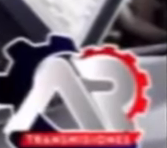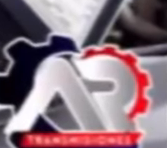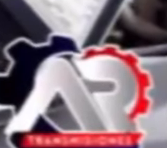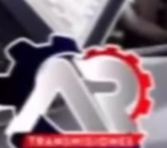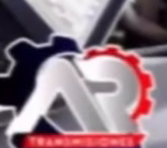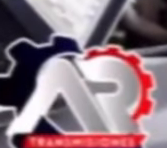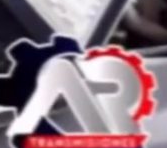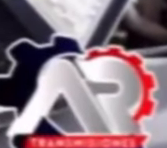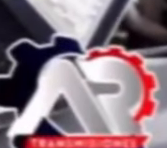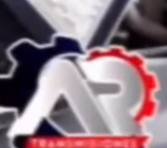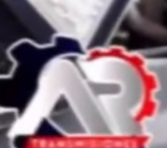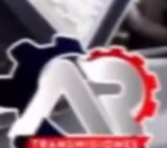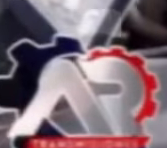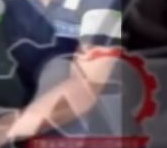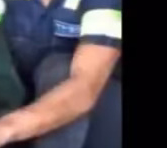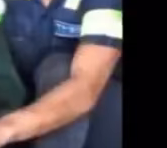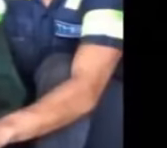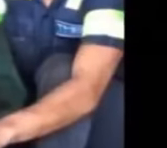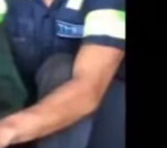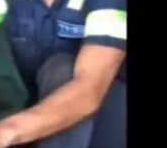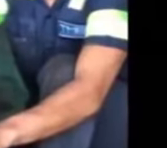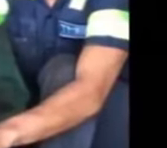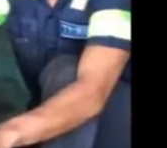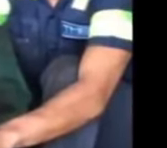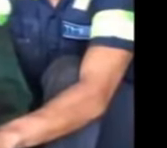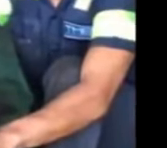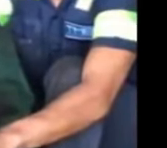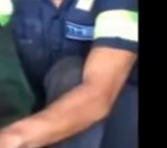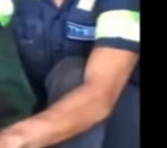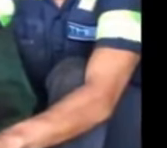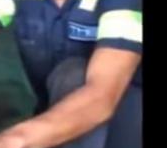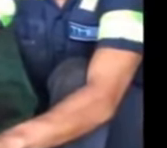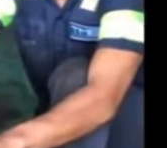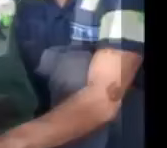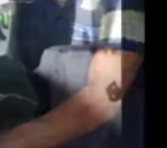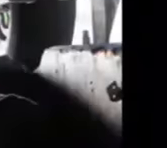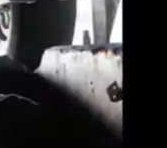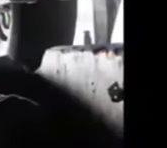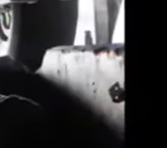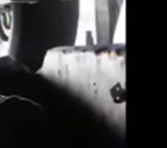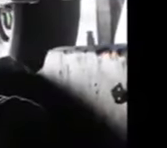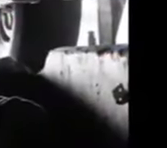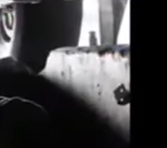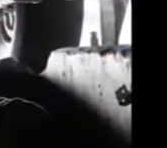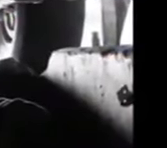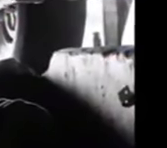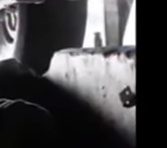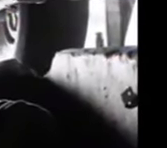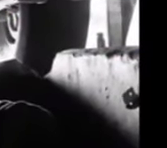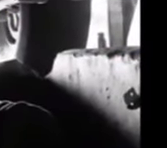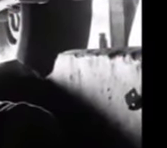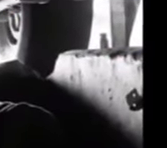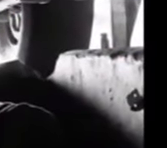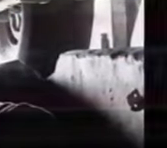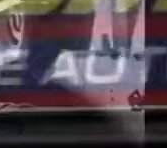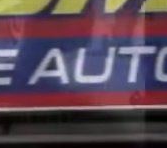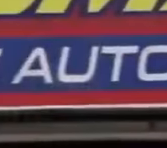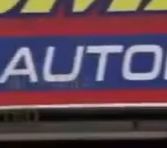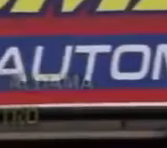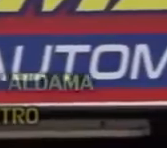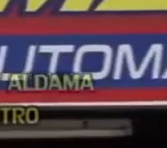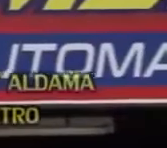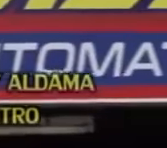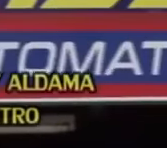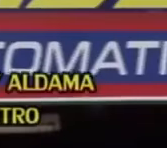con diagnóstico por computadora y todos nuestros servicios son con garantía por escrito. Estamos a sus órdenes en